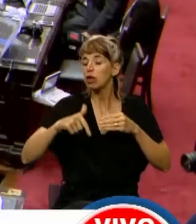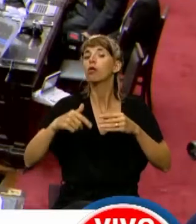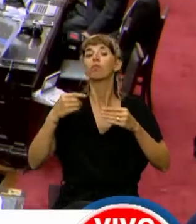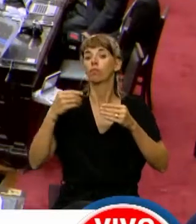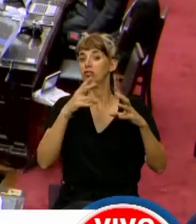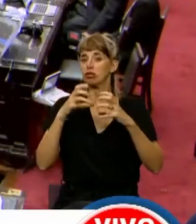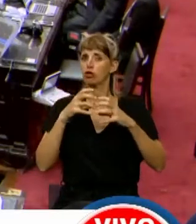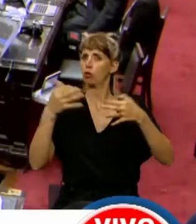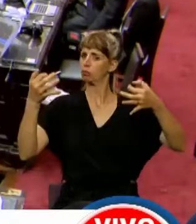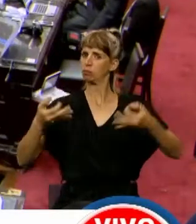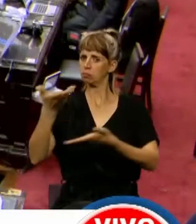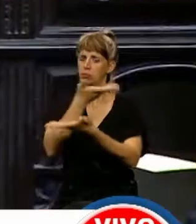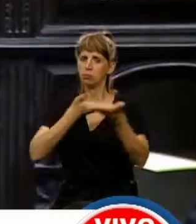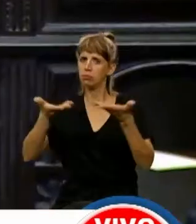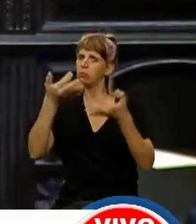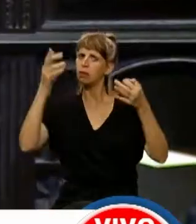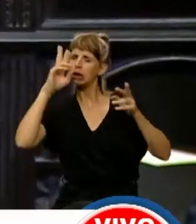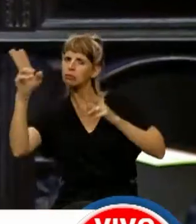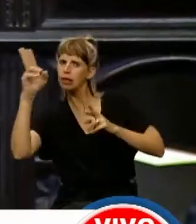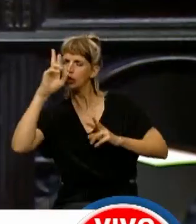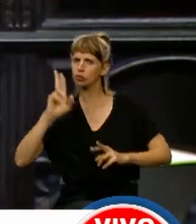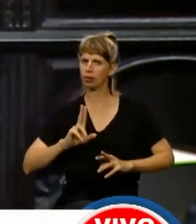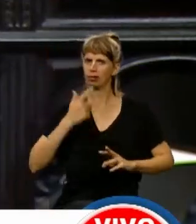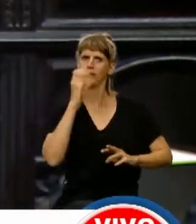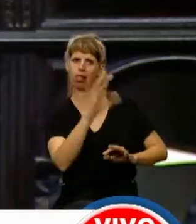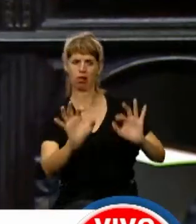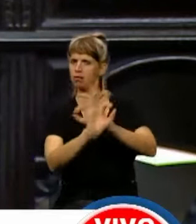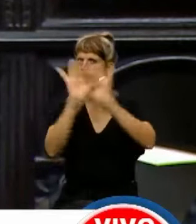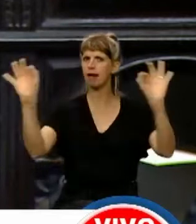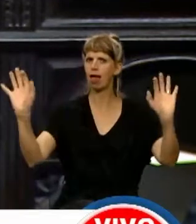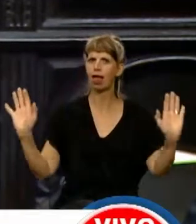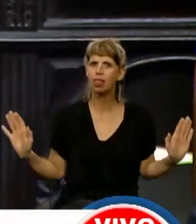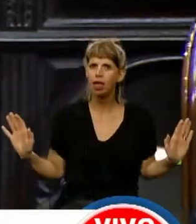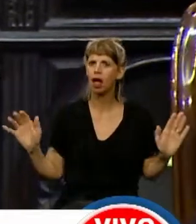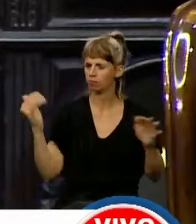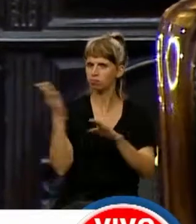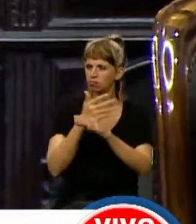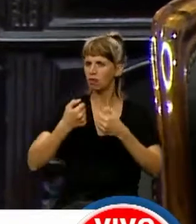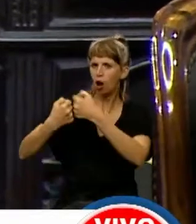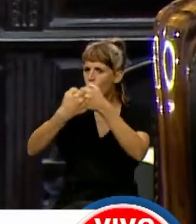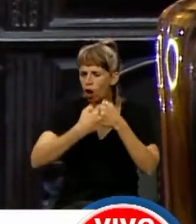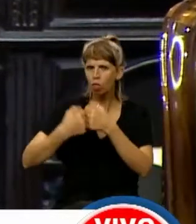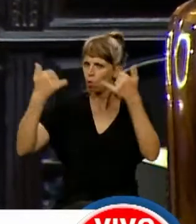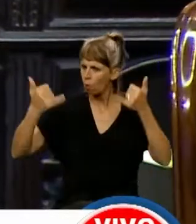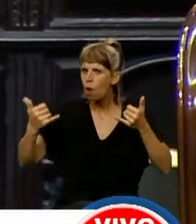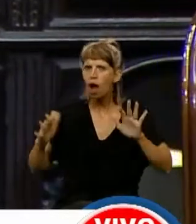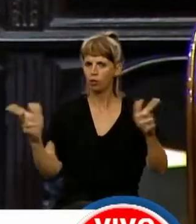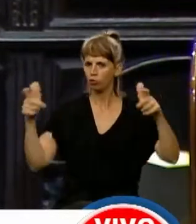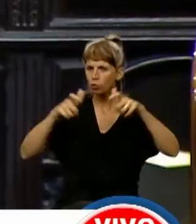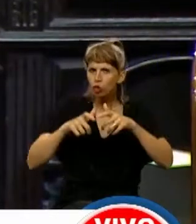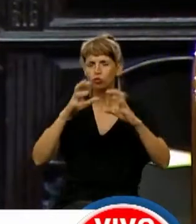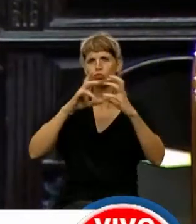de cordialidad y de respeto, en la que no ha habido agresiones y ha habido acuerdos, y esta reunión y esta